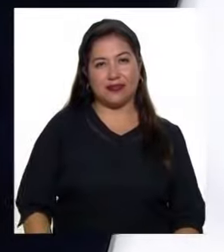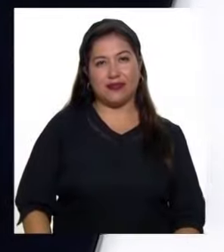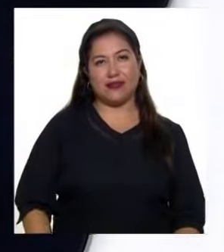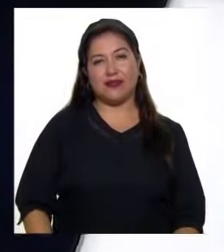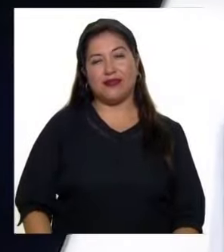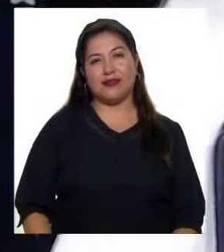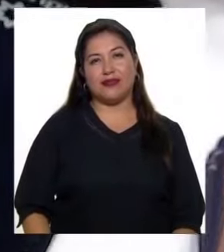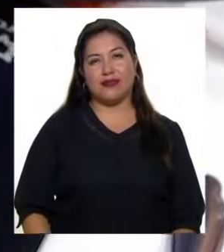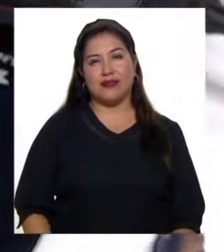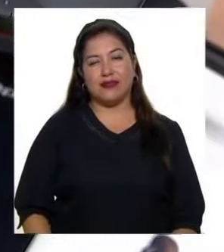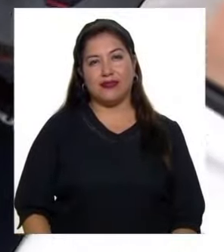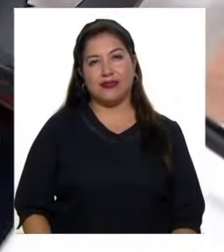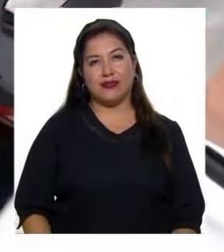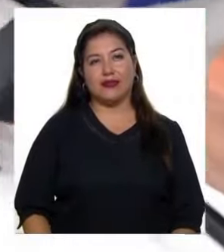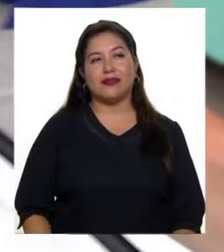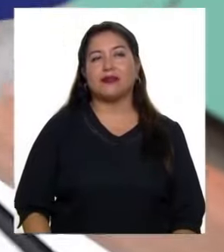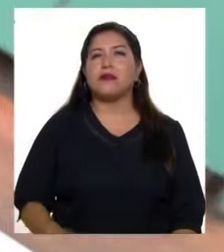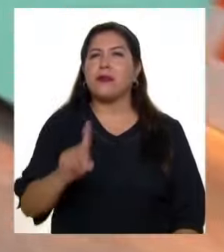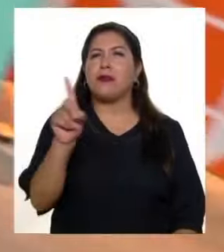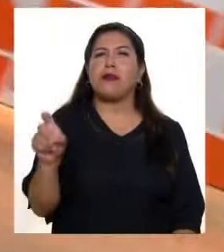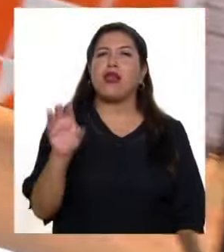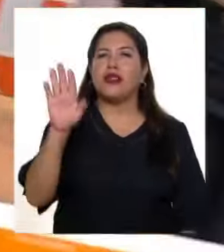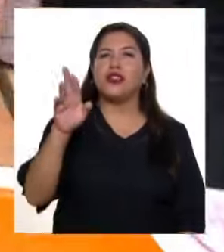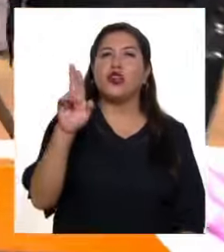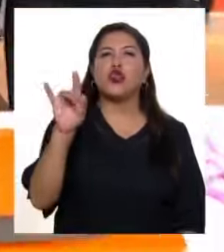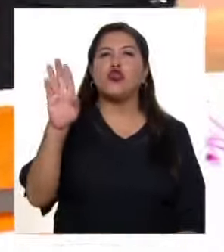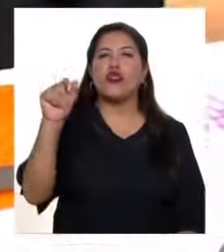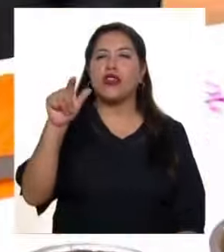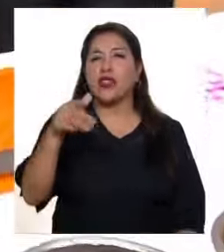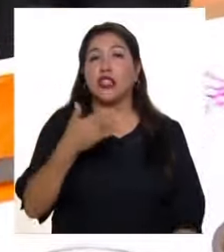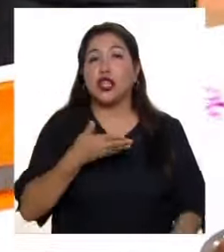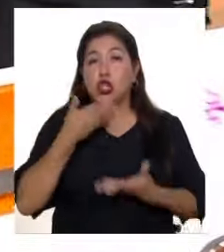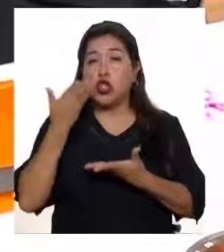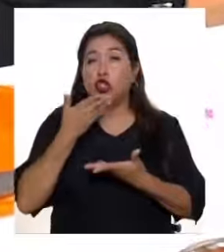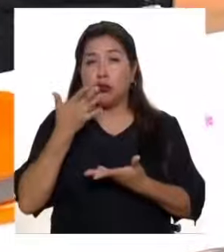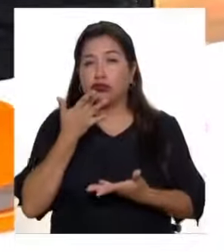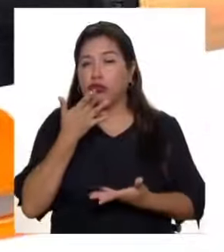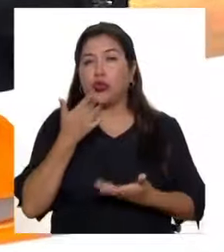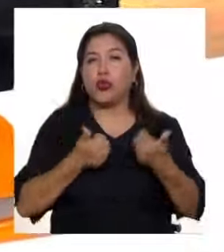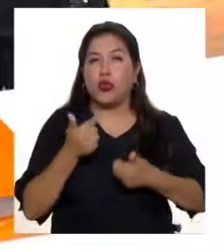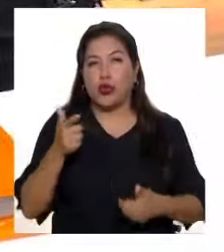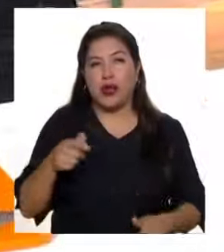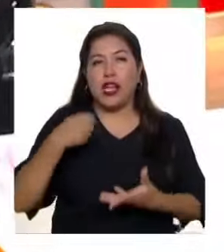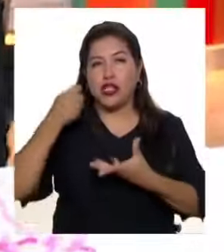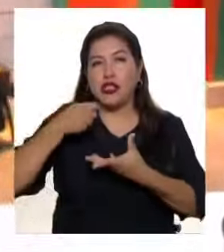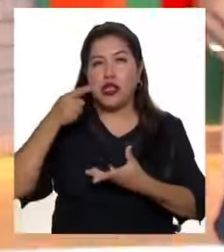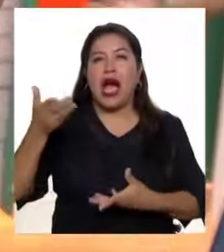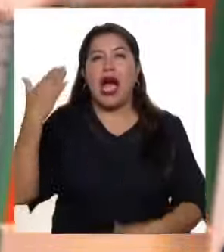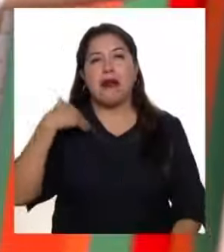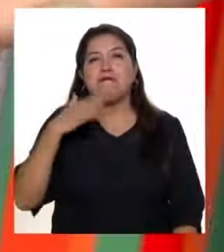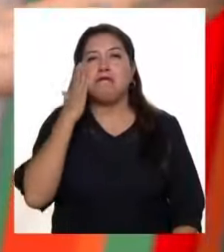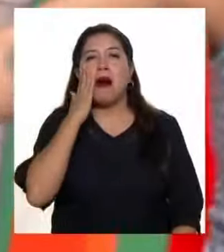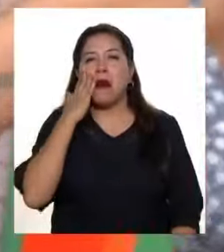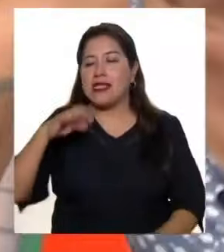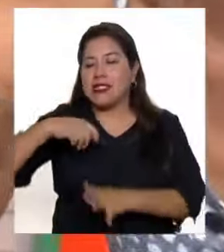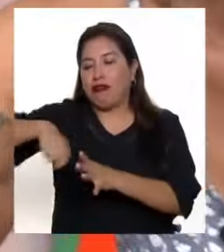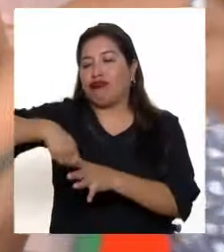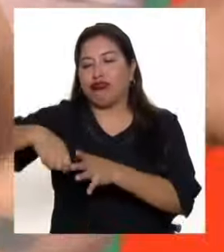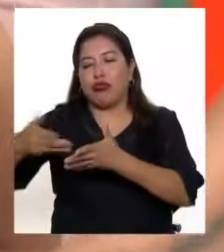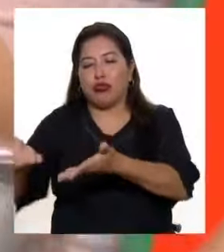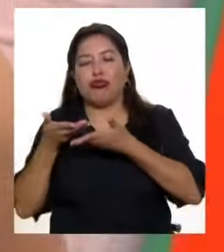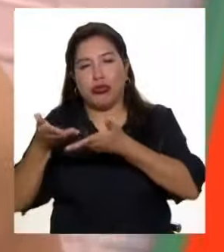A ver, ¿cuál es cebolla. Tu plato favorito, Rubí? ¿Te gusta la sopa a la minuta? Sí, esta sopa mi mamá me la hacía desde chiquita. Siempre en pandemia lo he